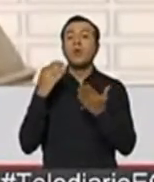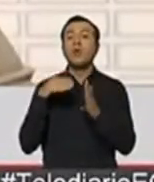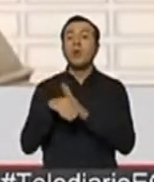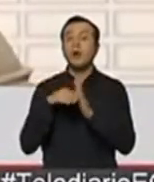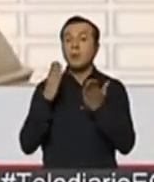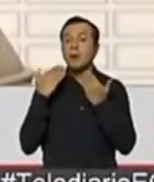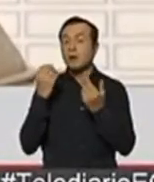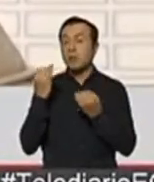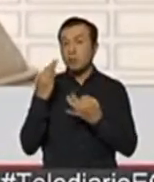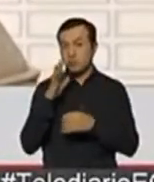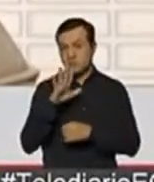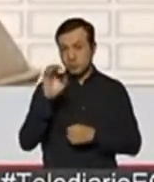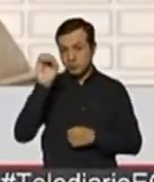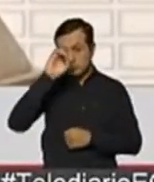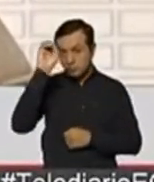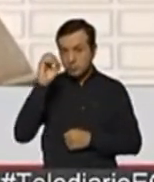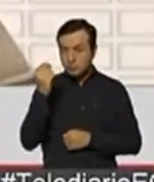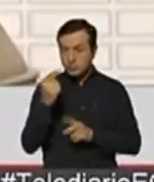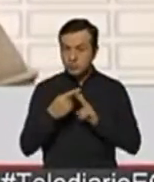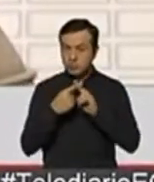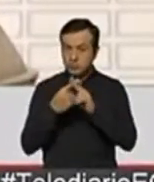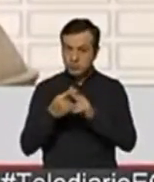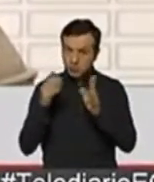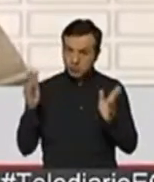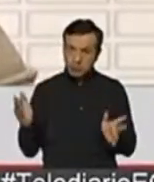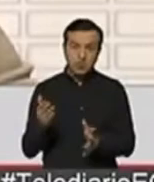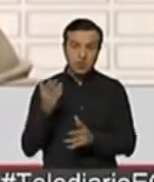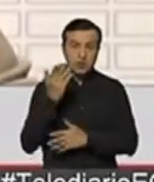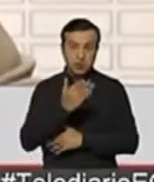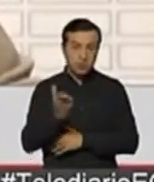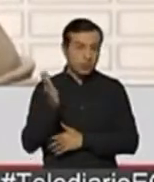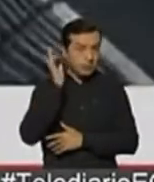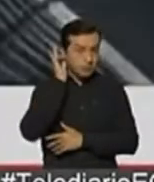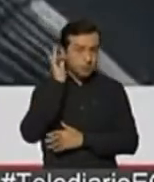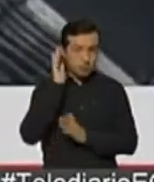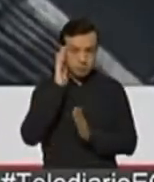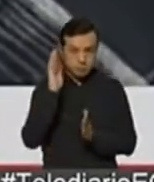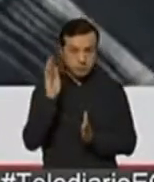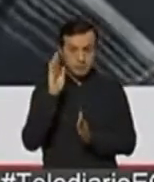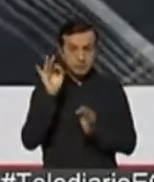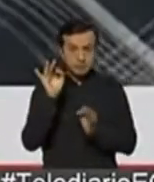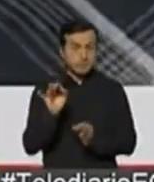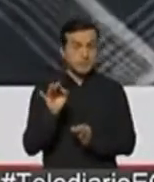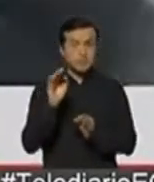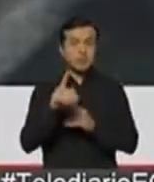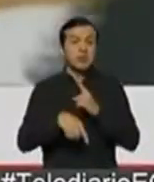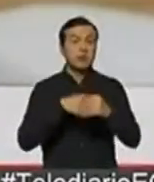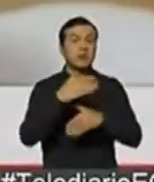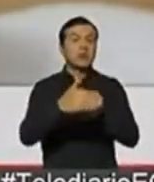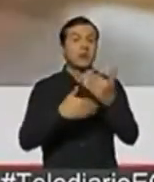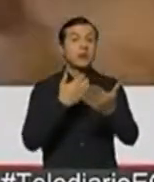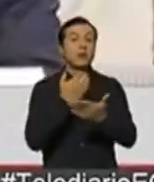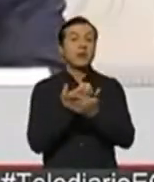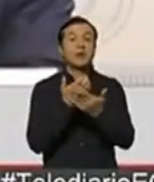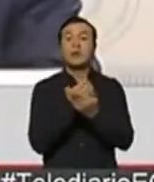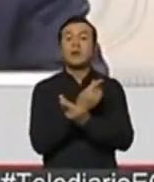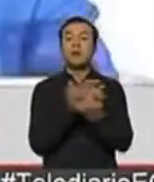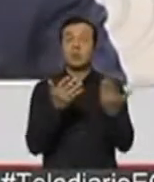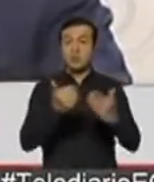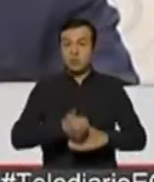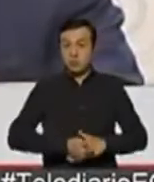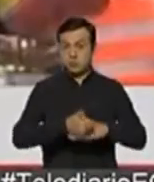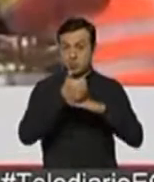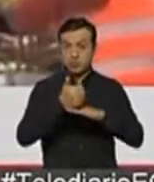Más del 50% está destinado para la promoción de crédito para las mujeres. A propósito de los avances en materia económica, las